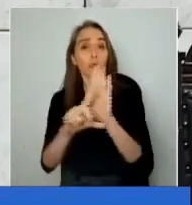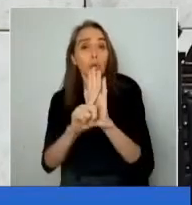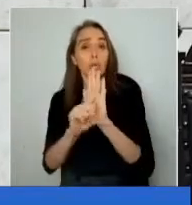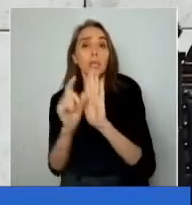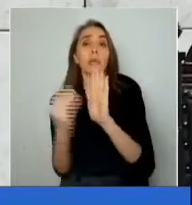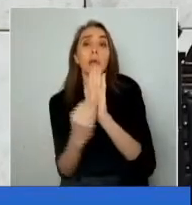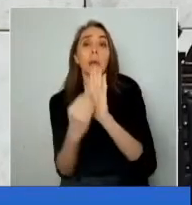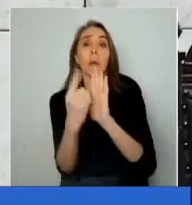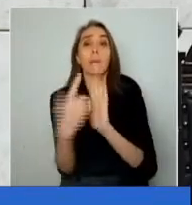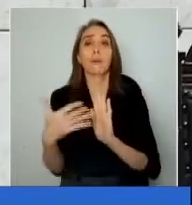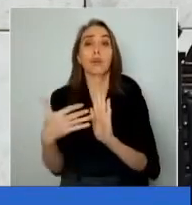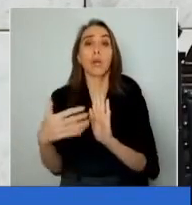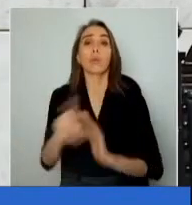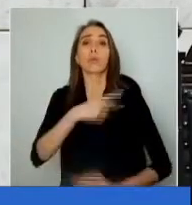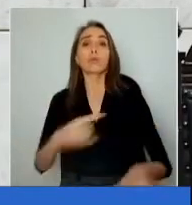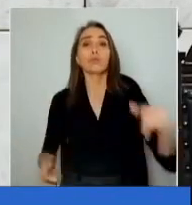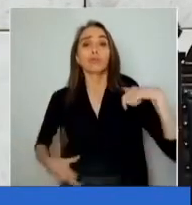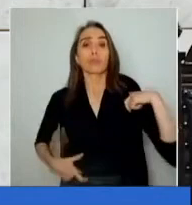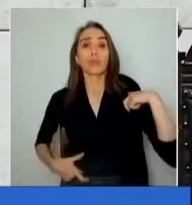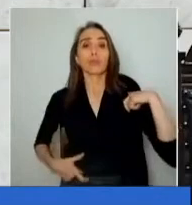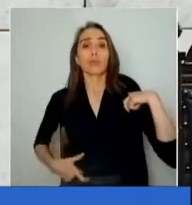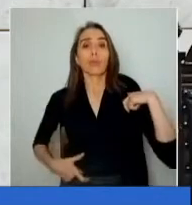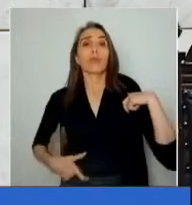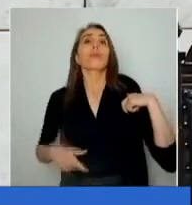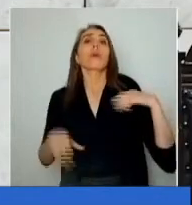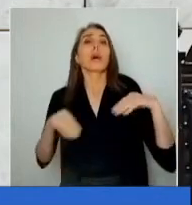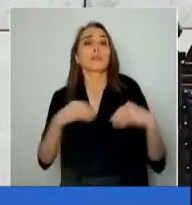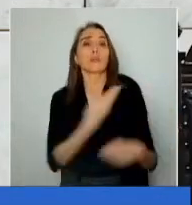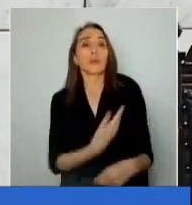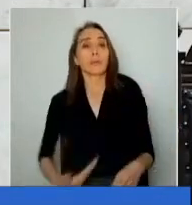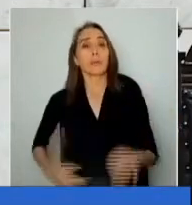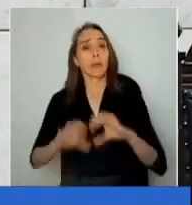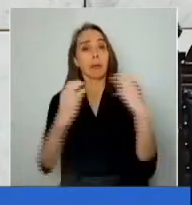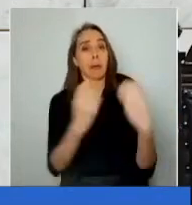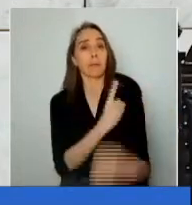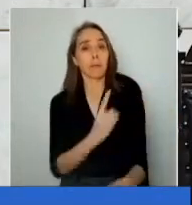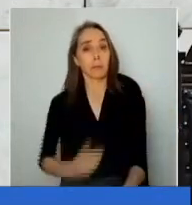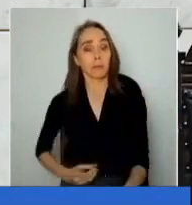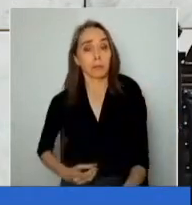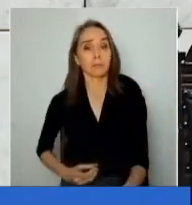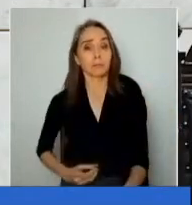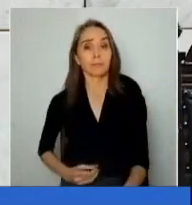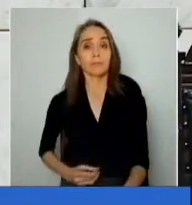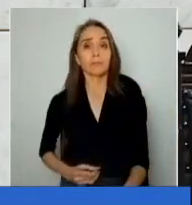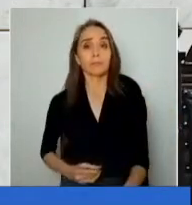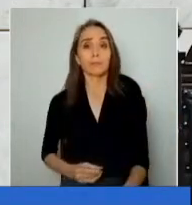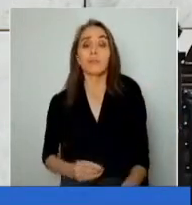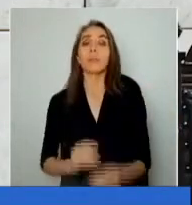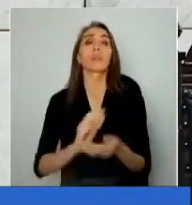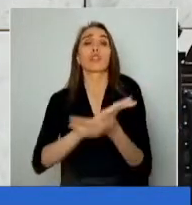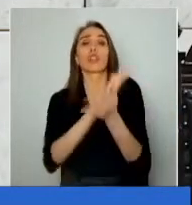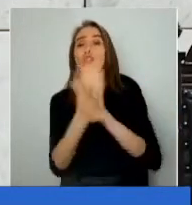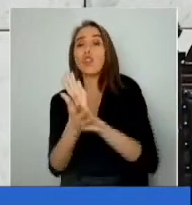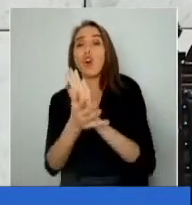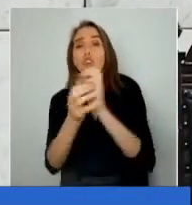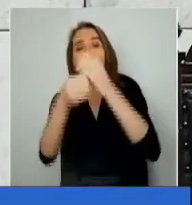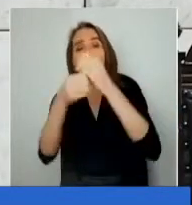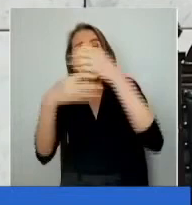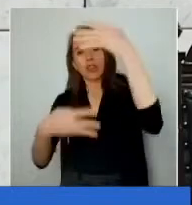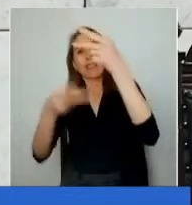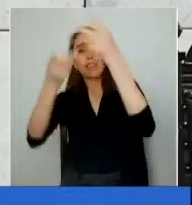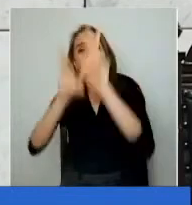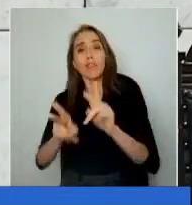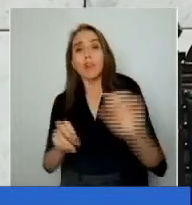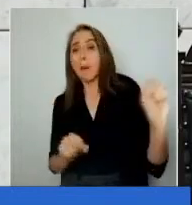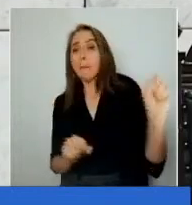asumimos la seguridad es el primero de todos los derechos y debe ser interés de cualquier